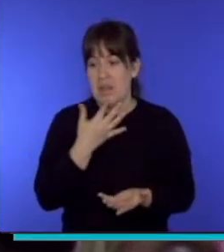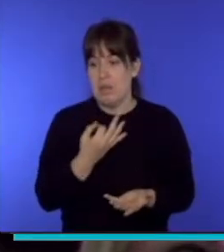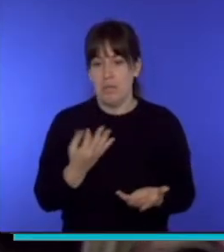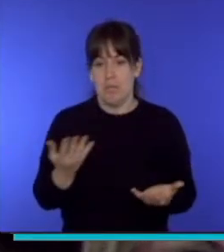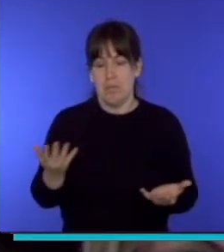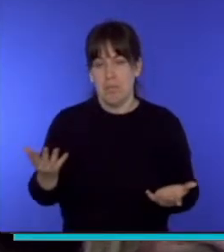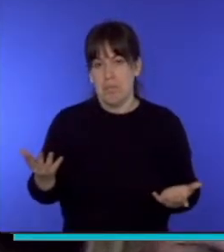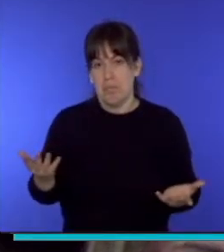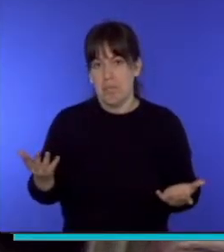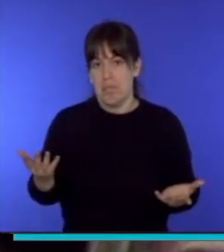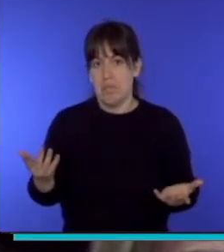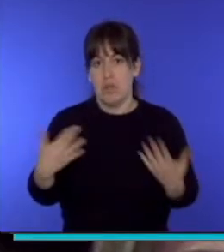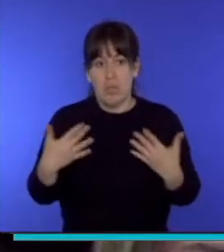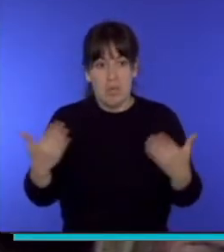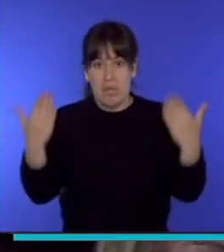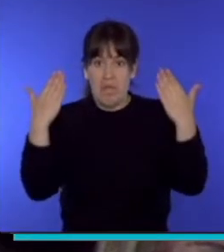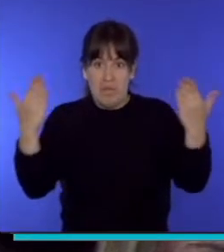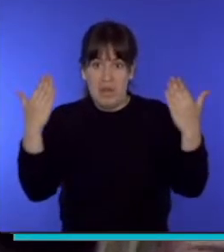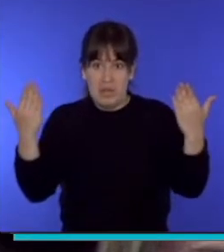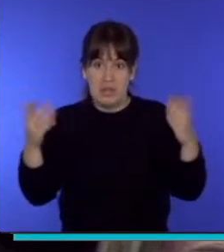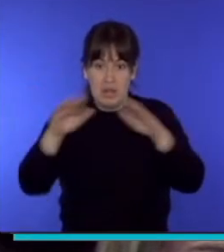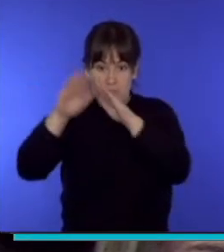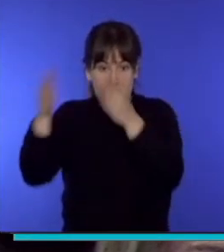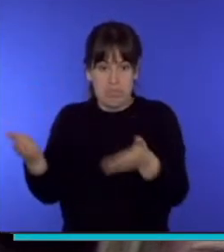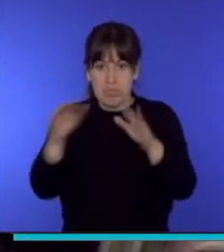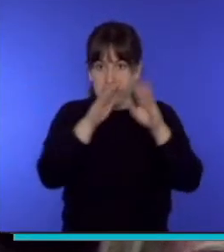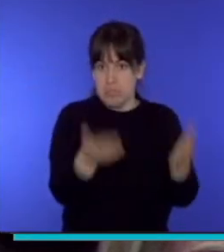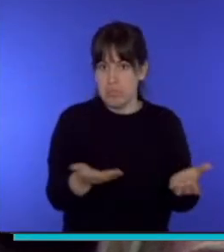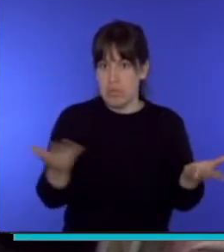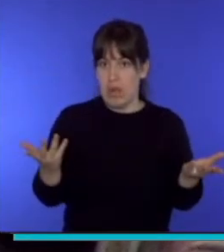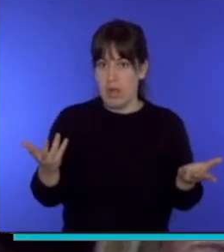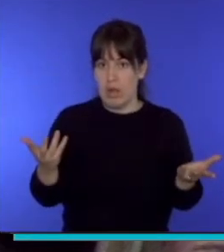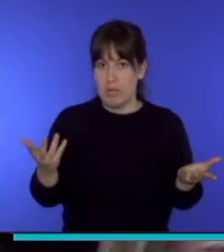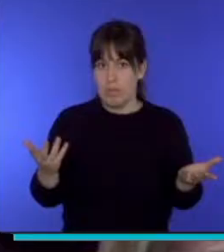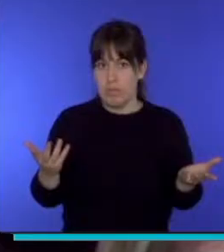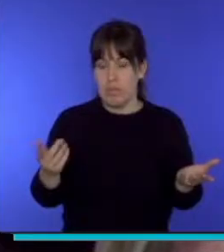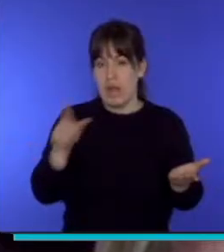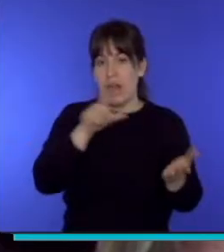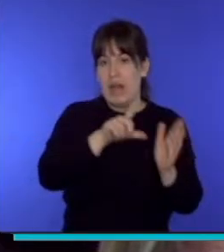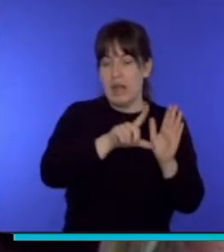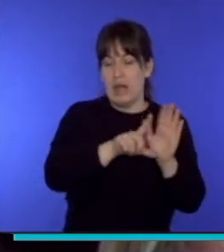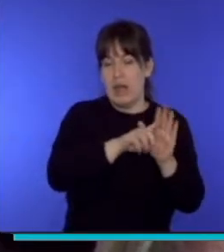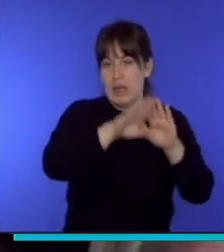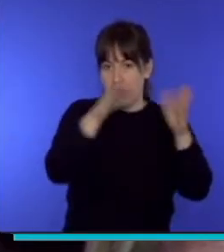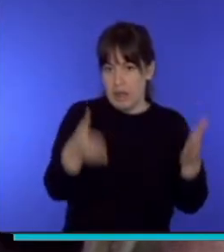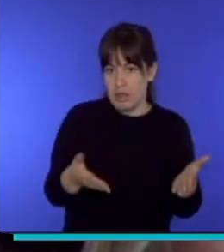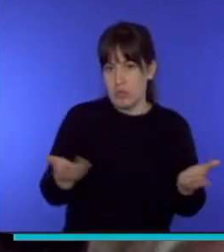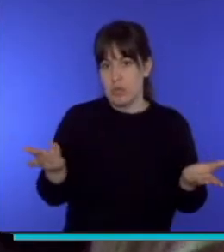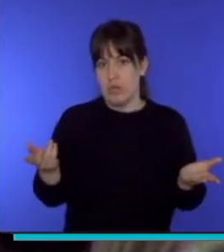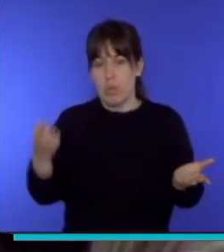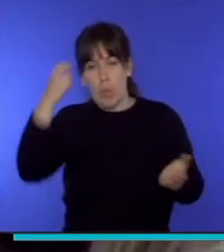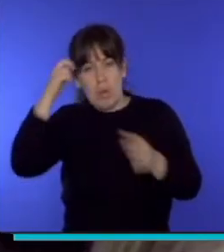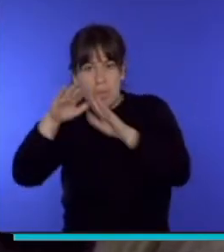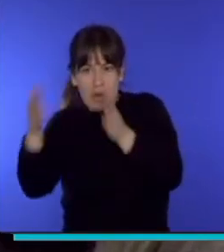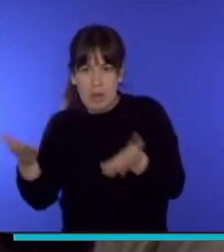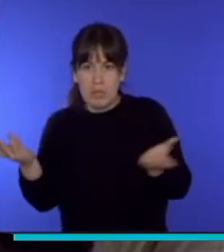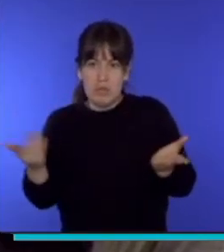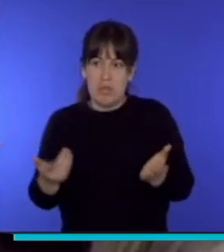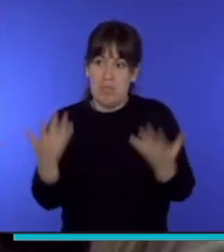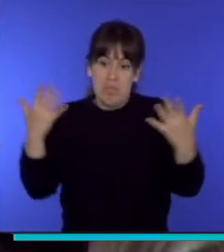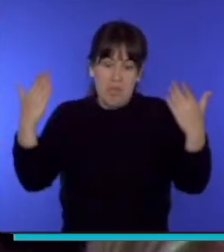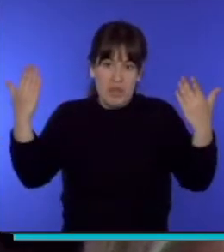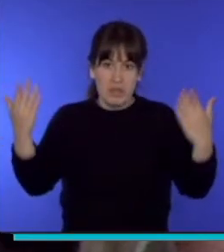que es para felicitar al Parlamento o a la legislatura, porque ha